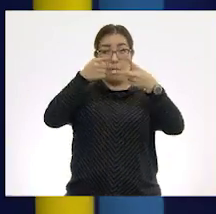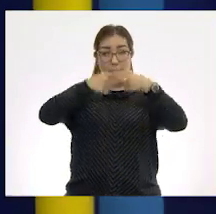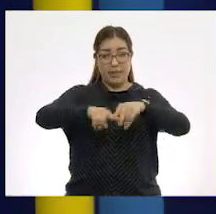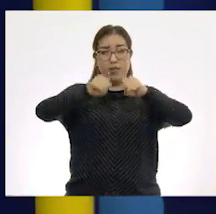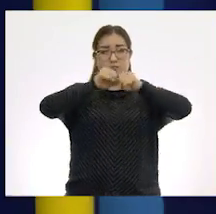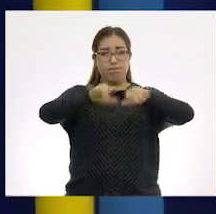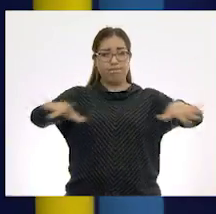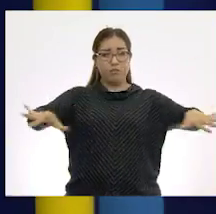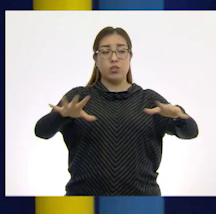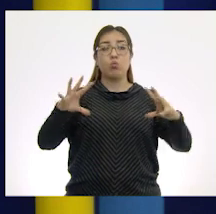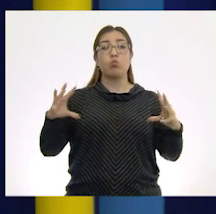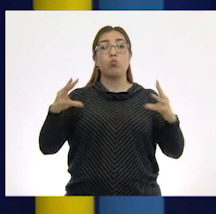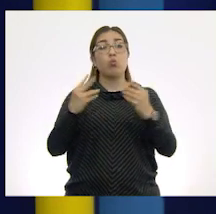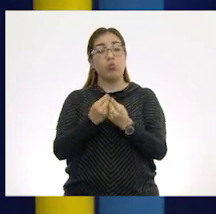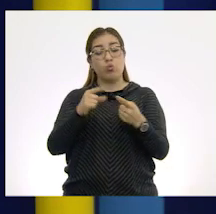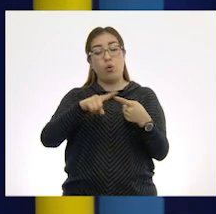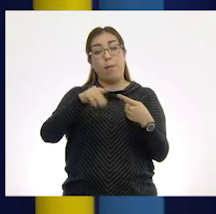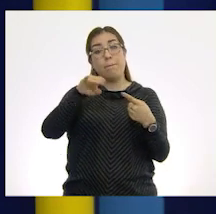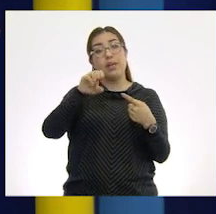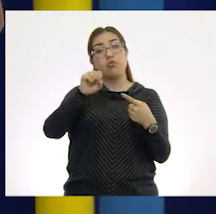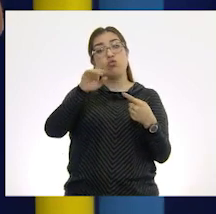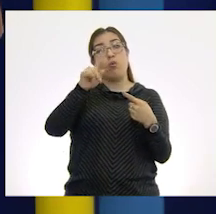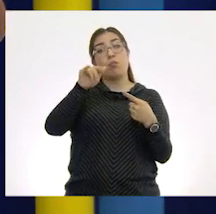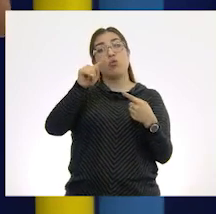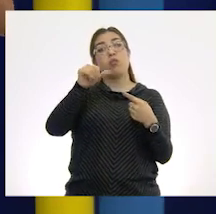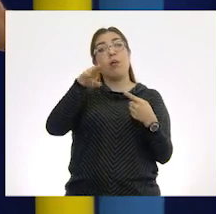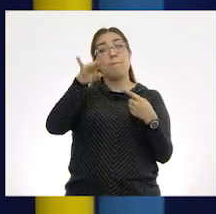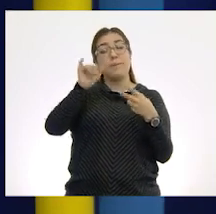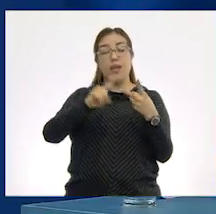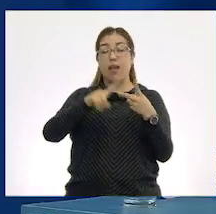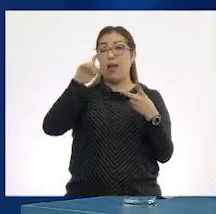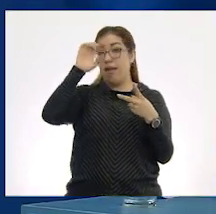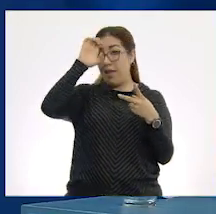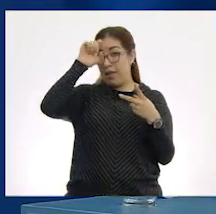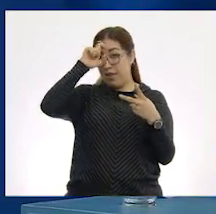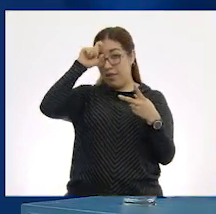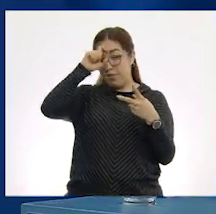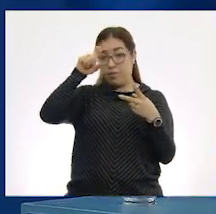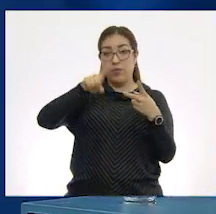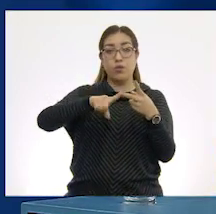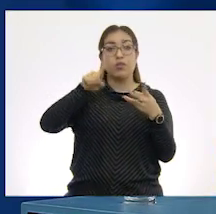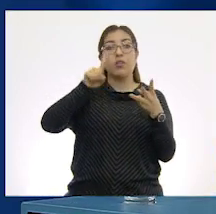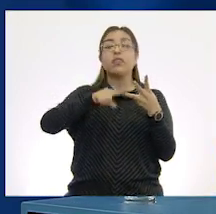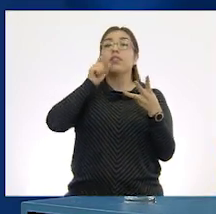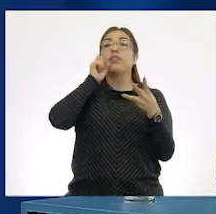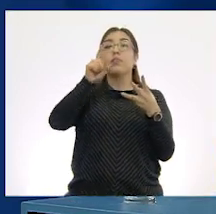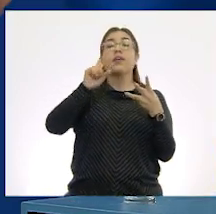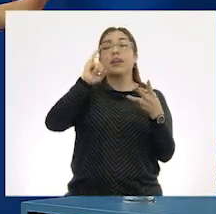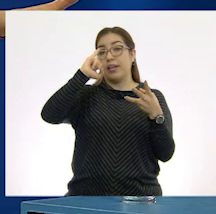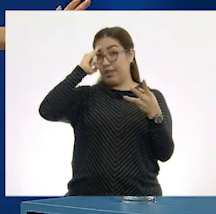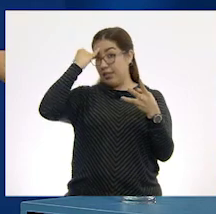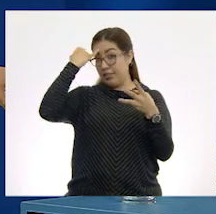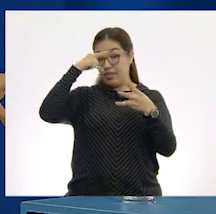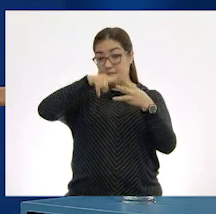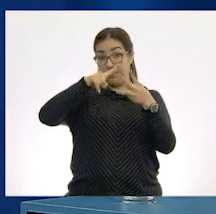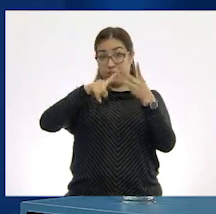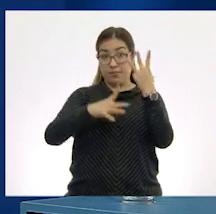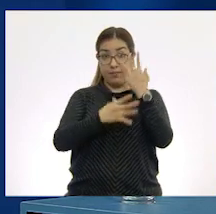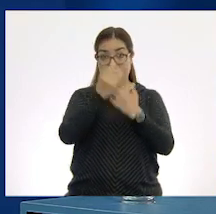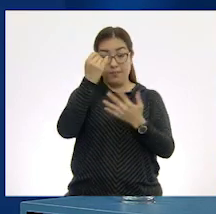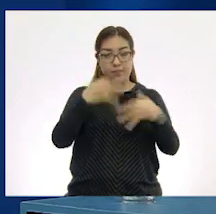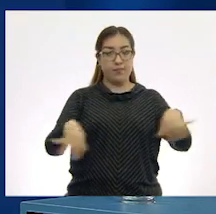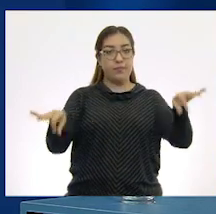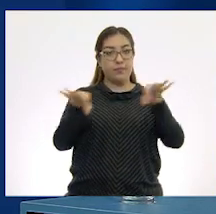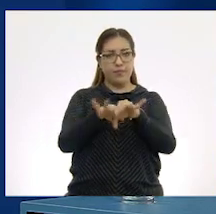Claro, junto a Mesopotamia, Egipto e India. Exacto. Ubicada en un extenso territorio